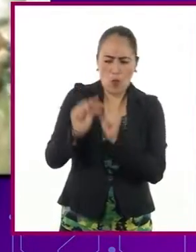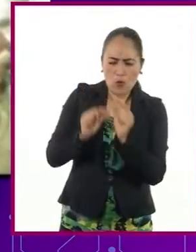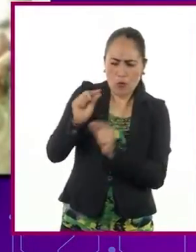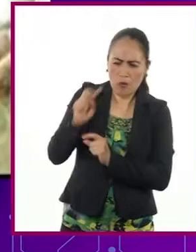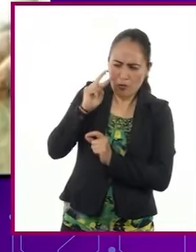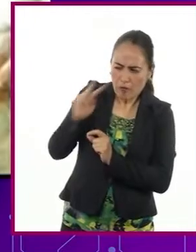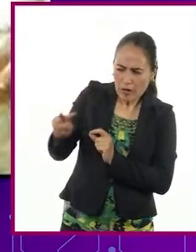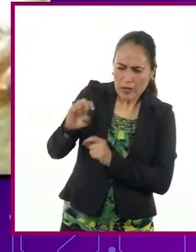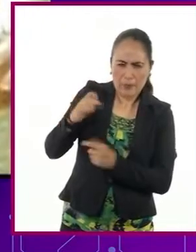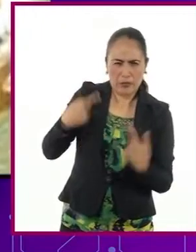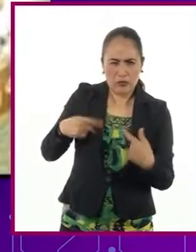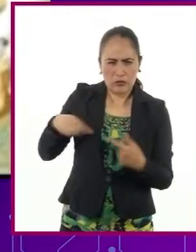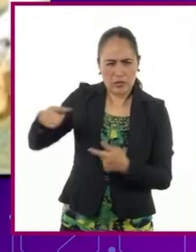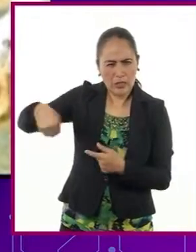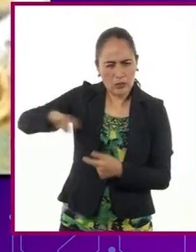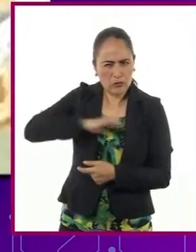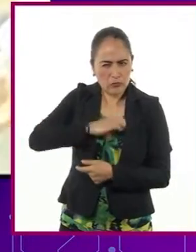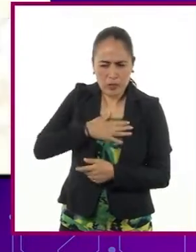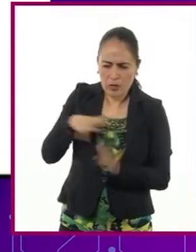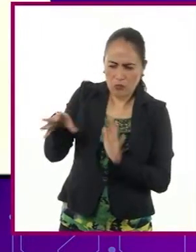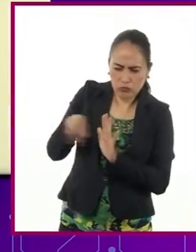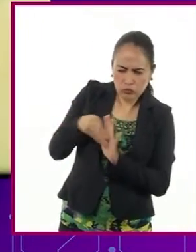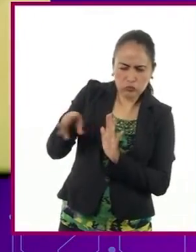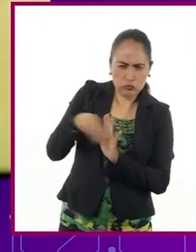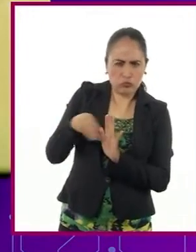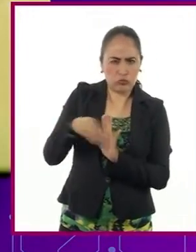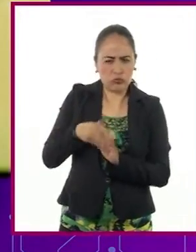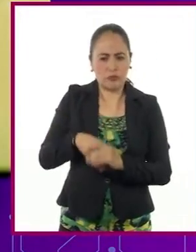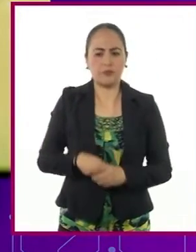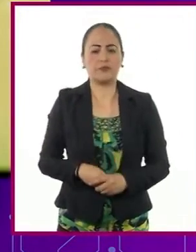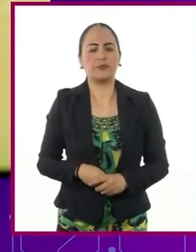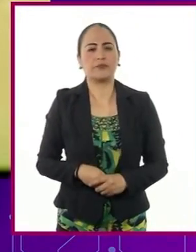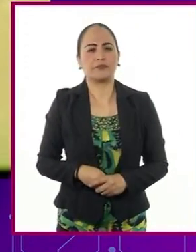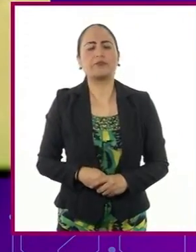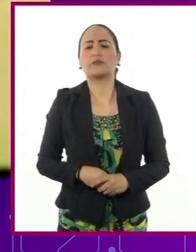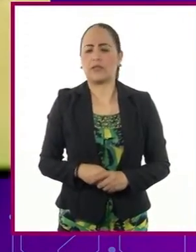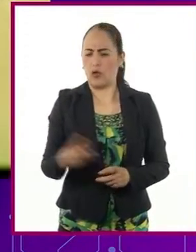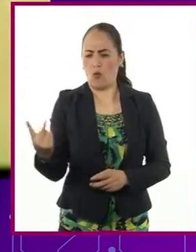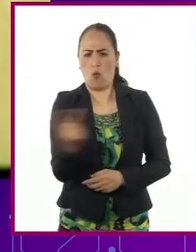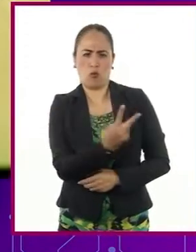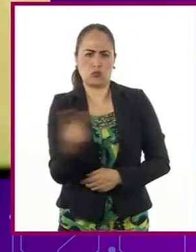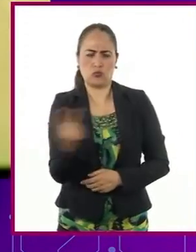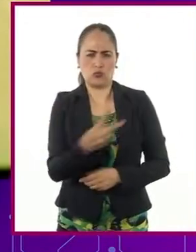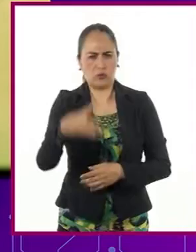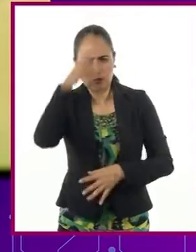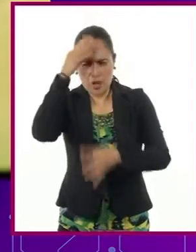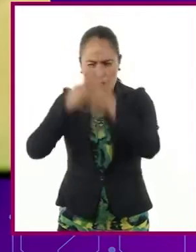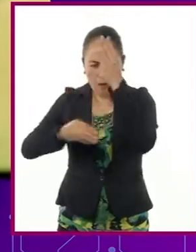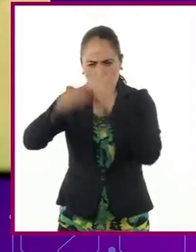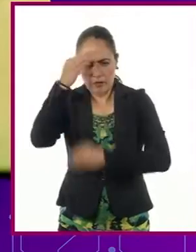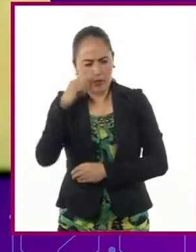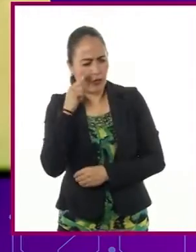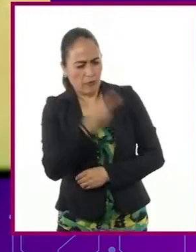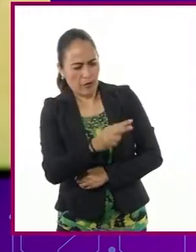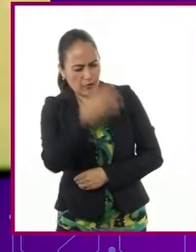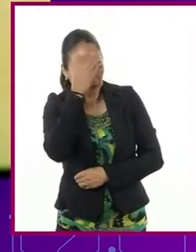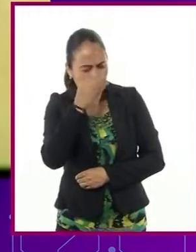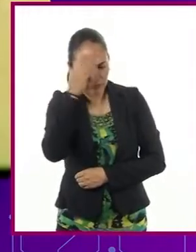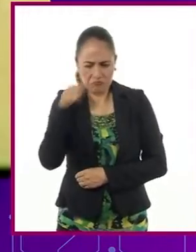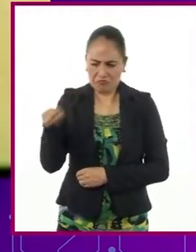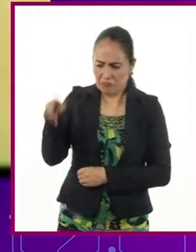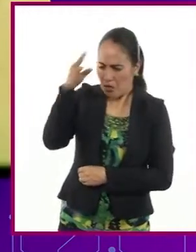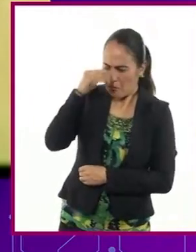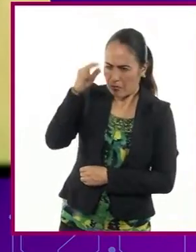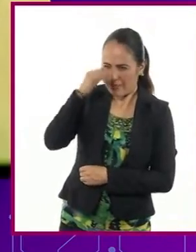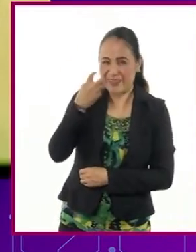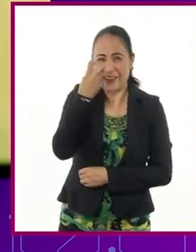de los españoles. Eso es muy interesante porque, repito, hay un múltiple aprendizaje de las dos sociedades y eso es lo que se habla de una